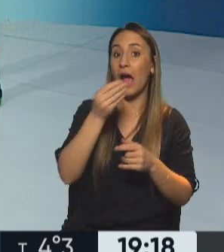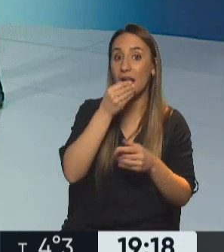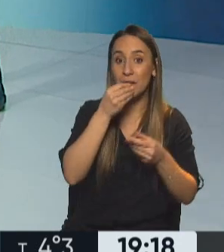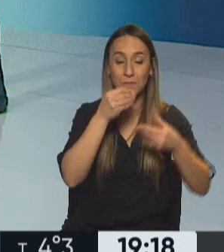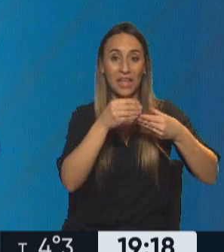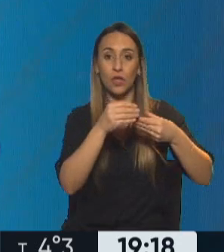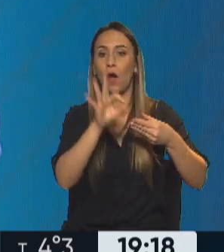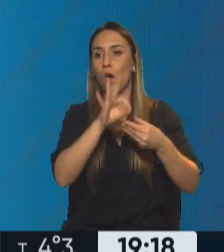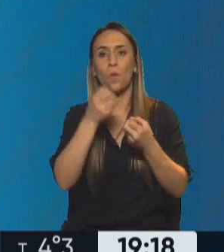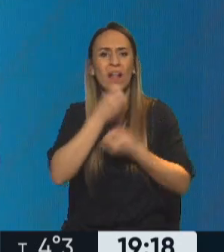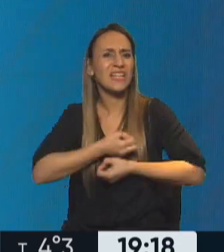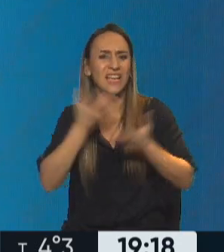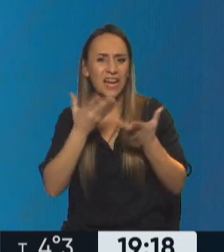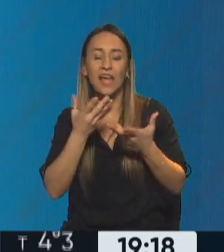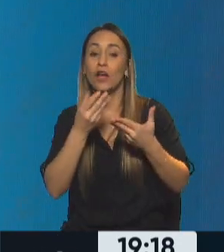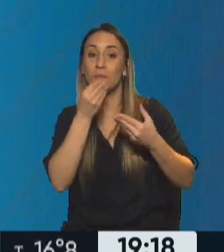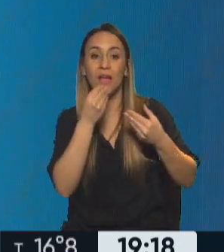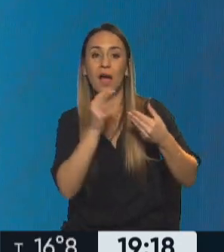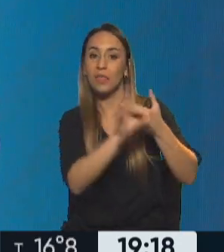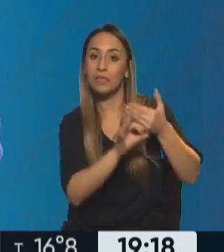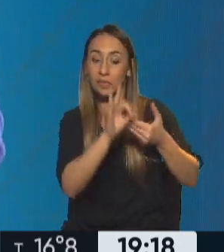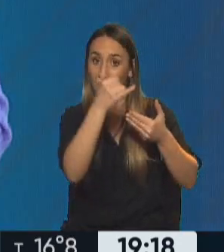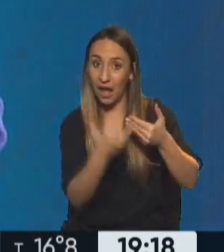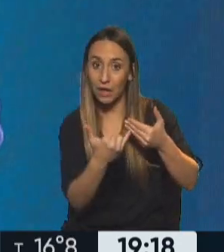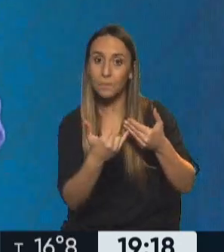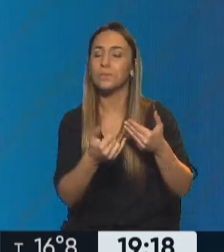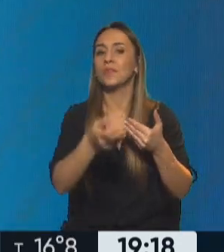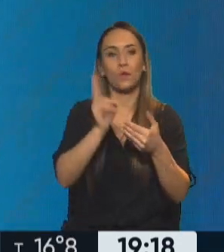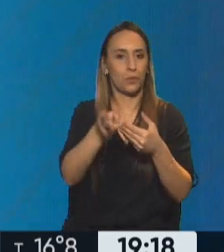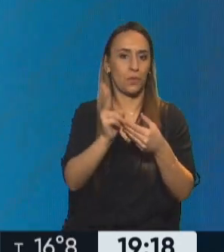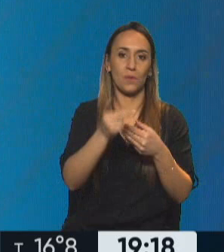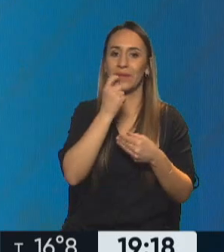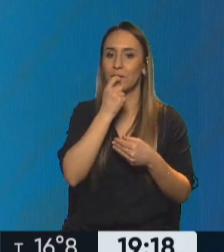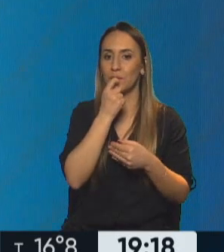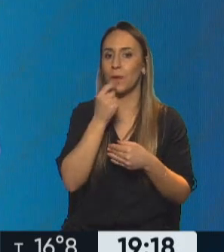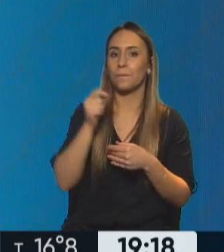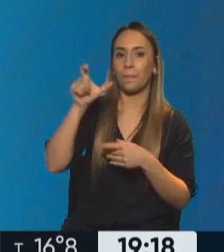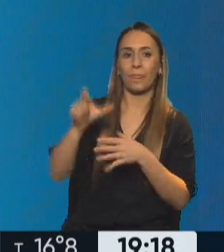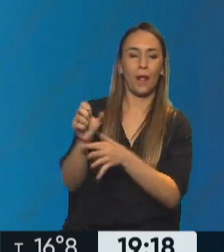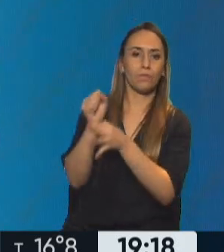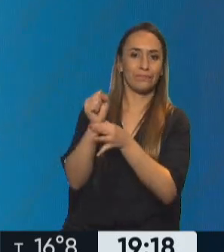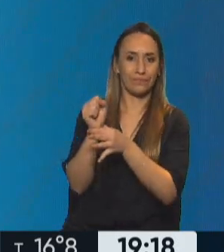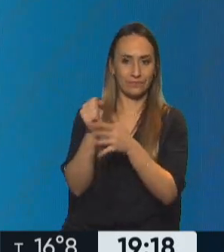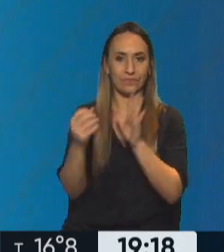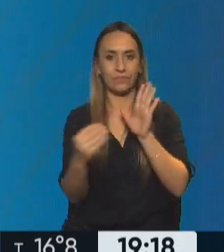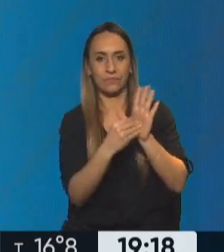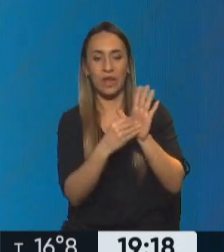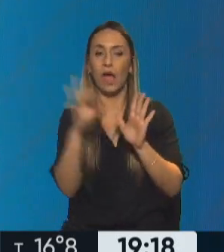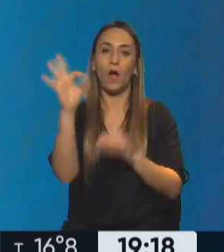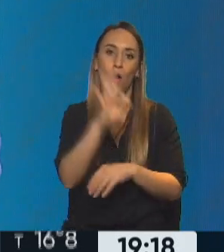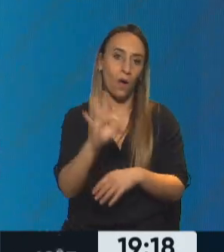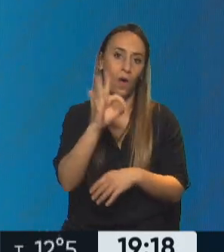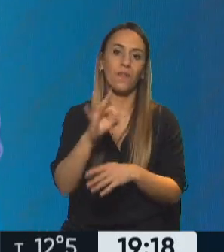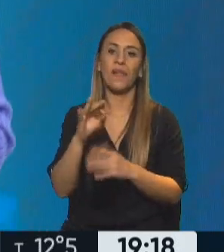alimentos o comestibles que tienen octógonos, por ejemplo, que figuren personajes conocidos o personajes de cuentos